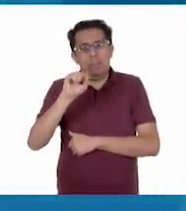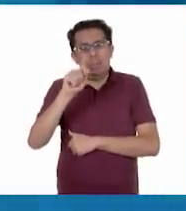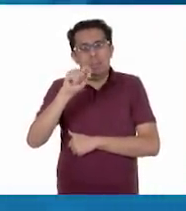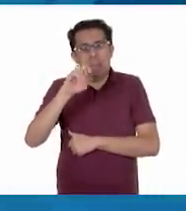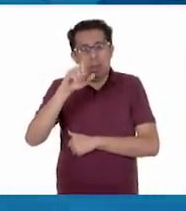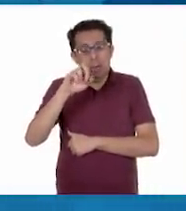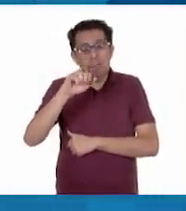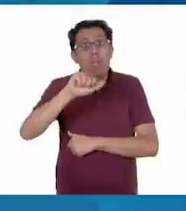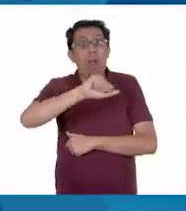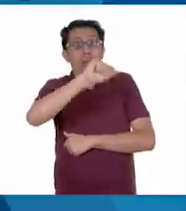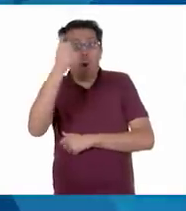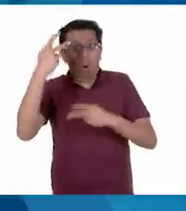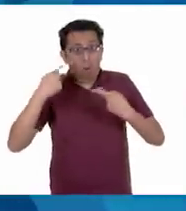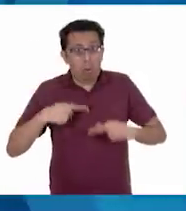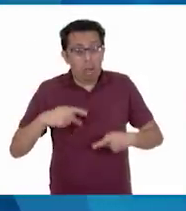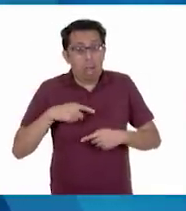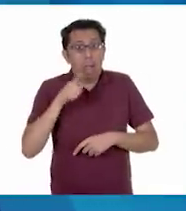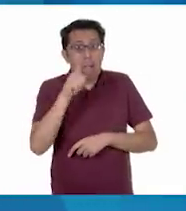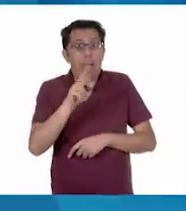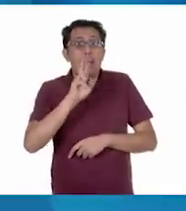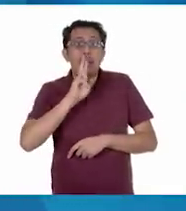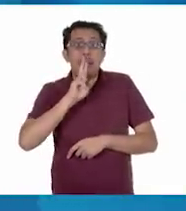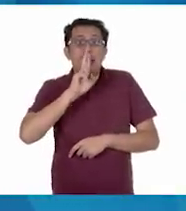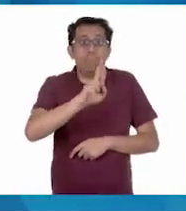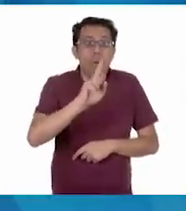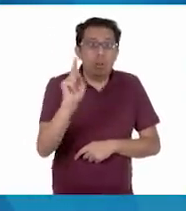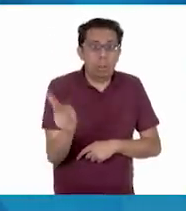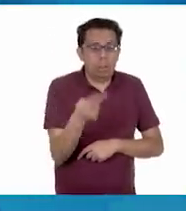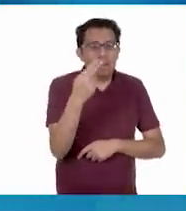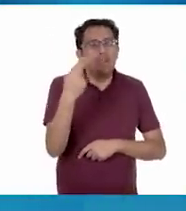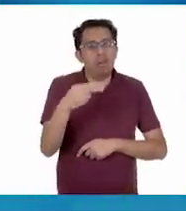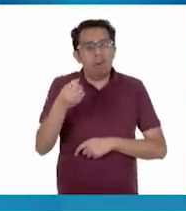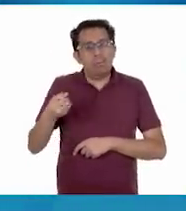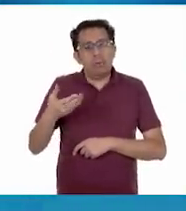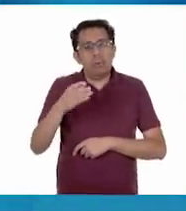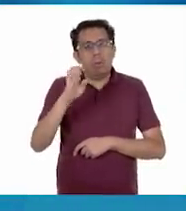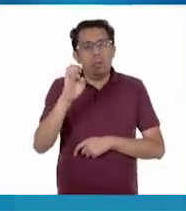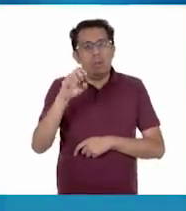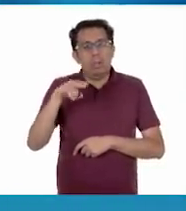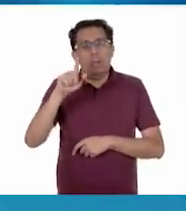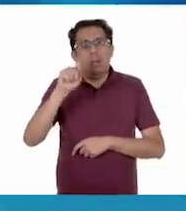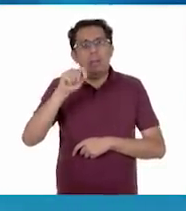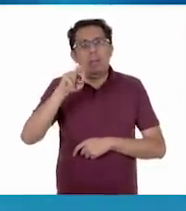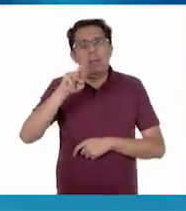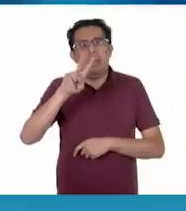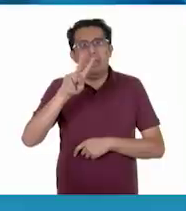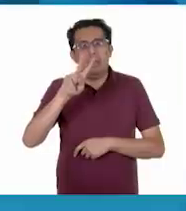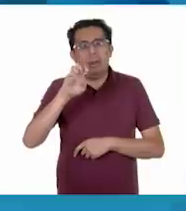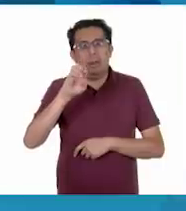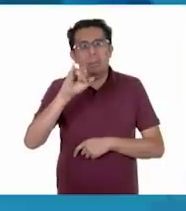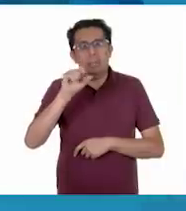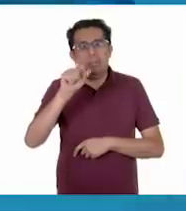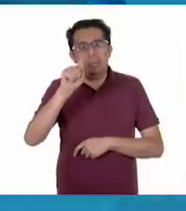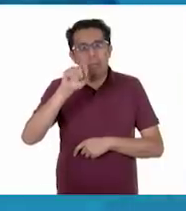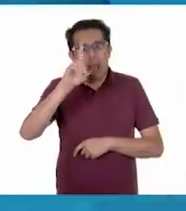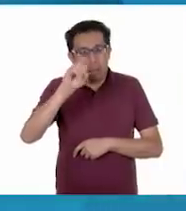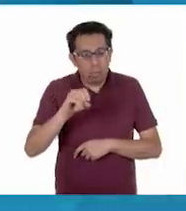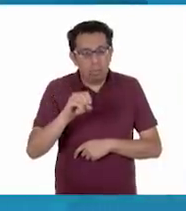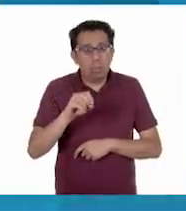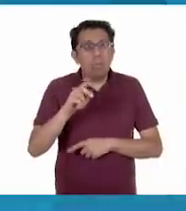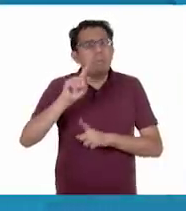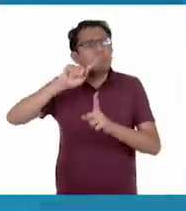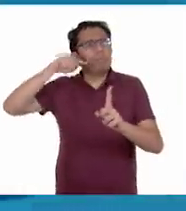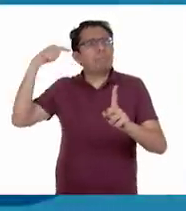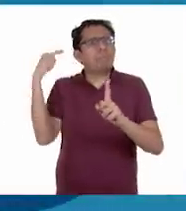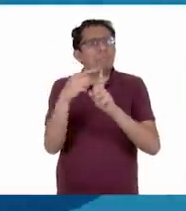que la otra persona responde a las preguntas y se trata del entrevistado o entrevistada. Y el propósito de la entrevista